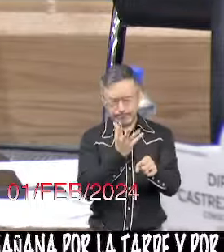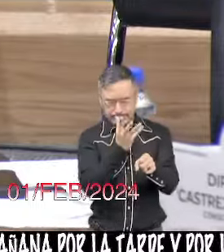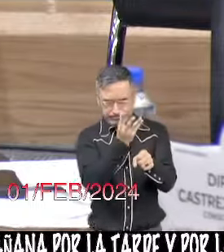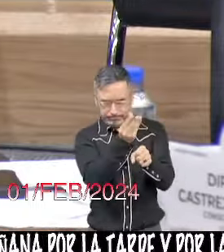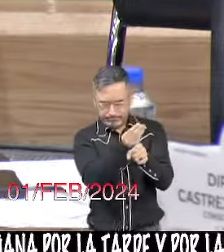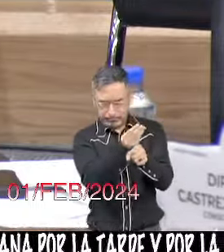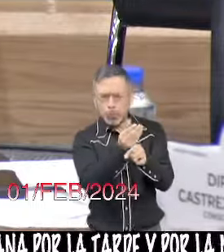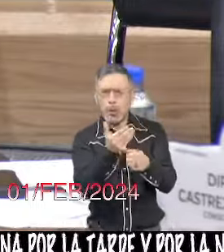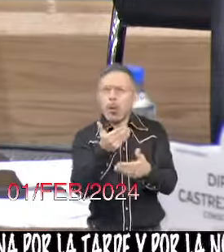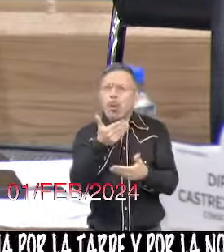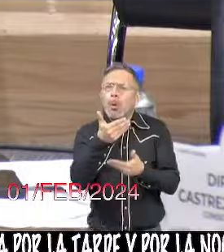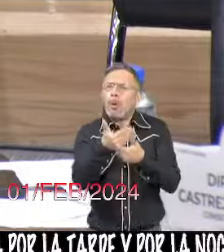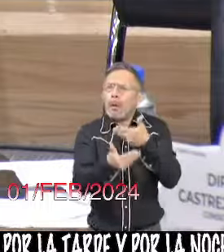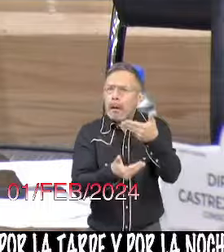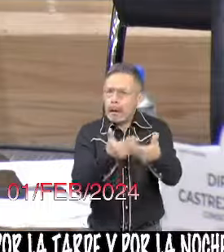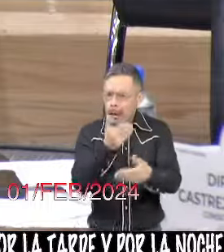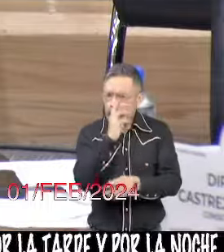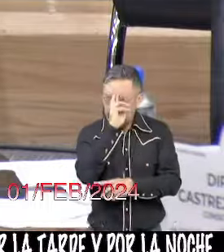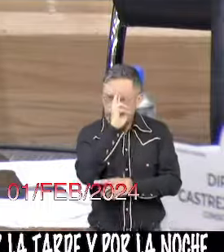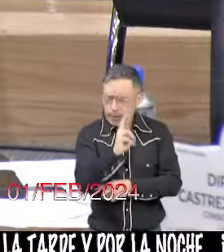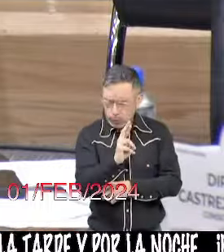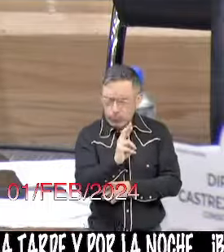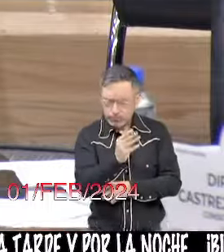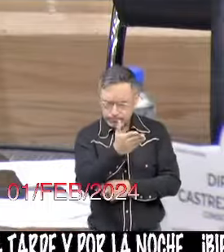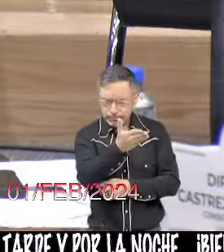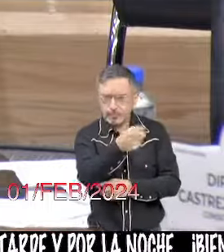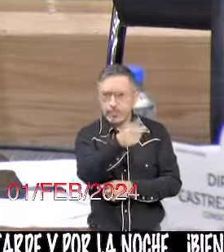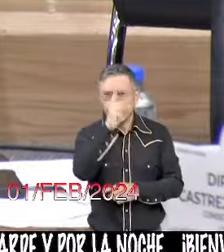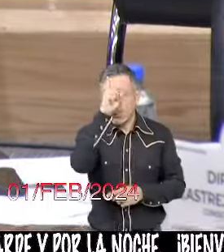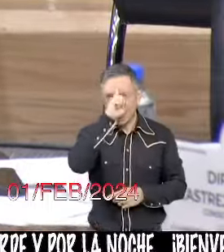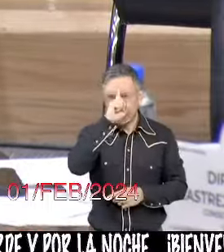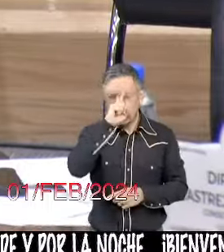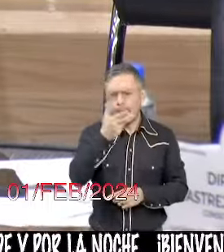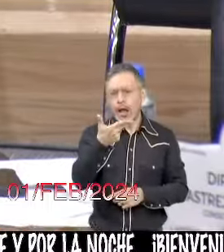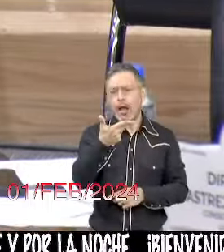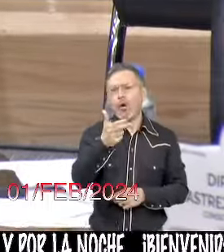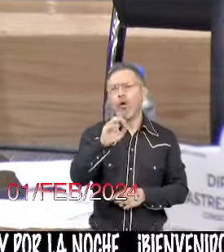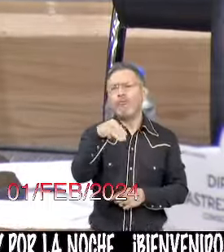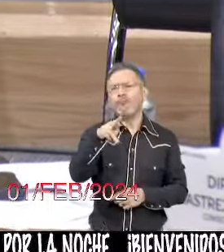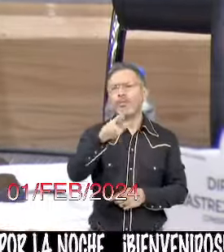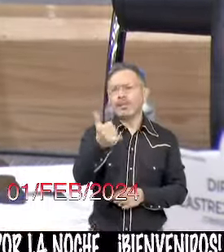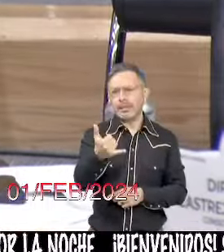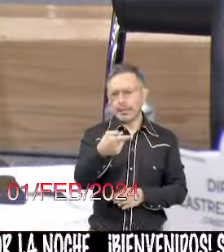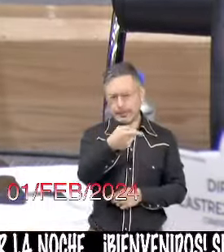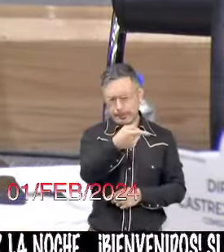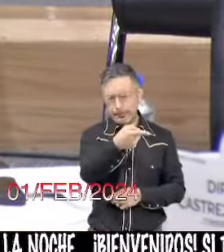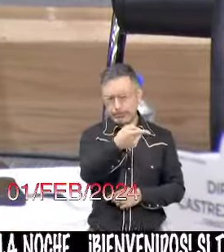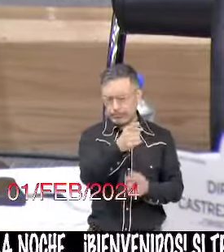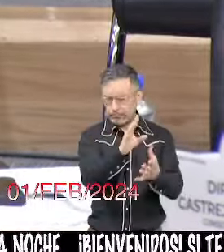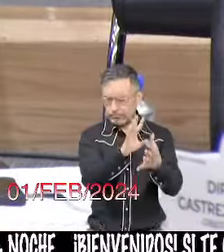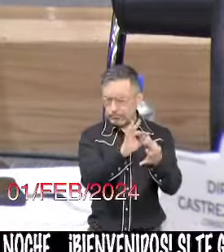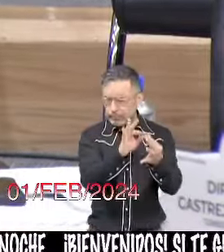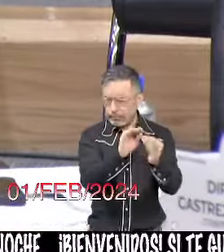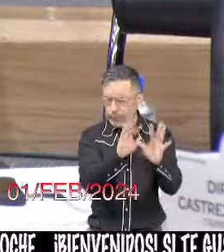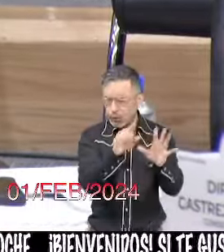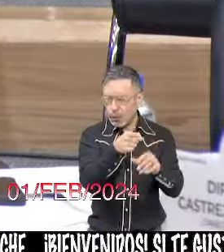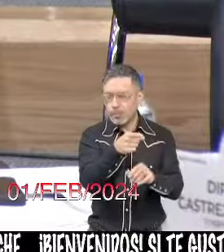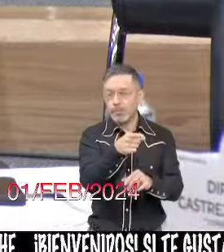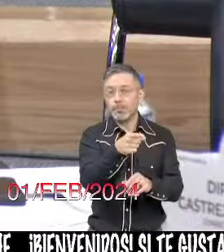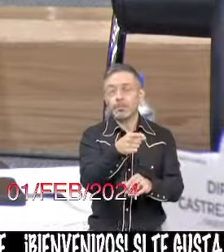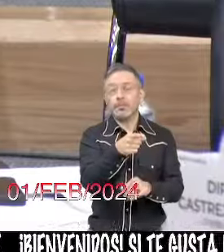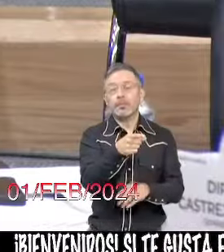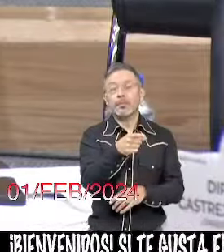consejera Humphrey que en lo que respecta a la plataforma que